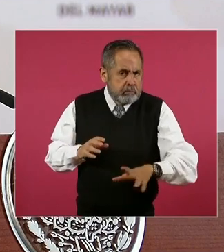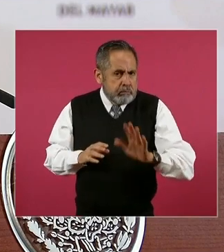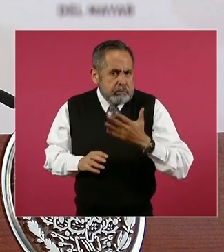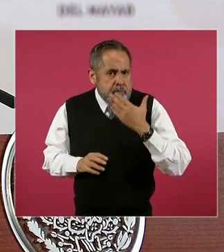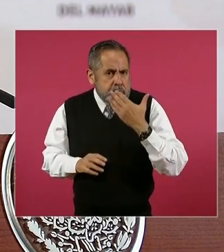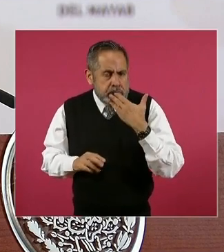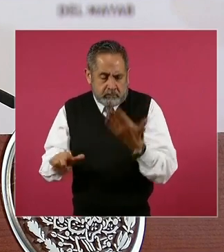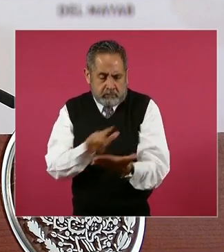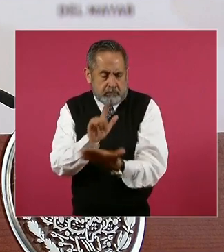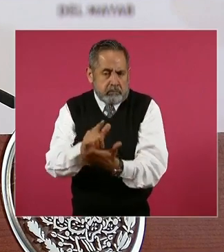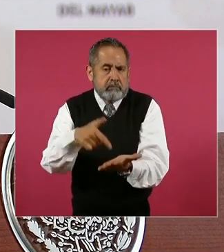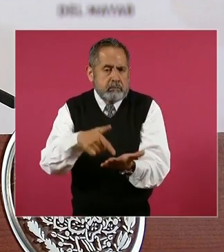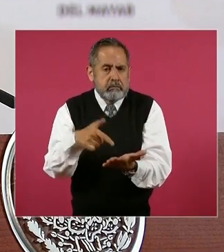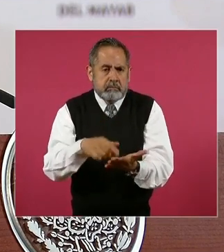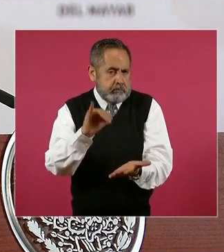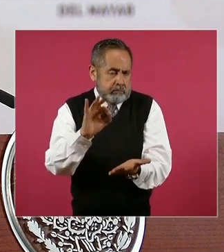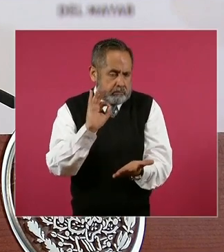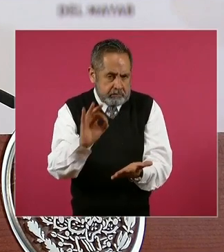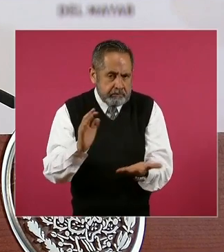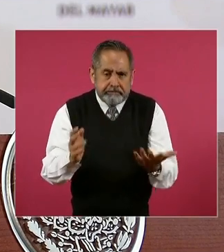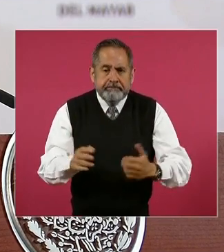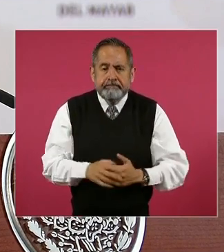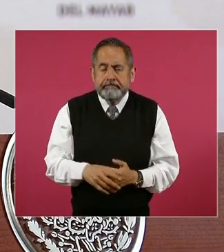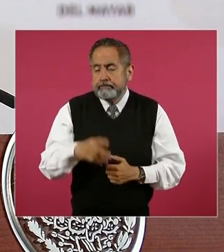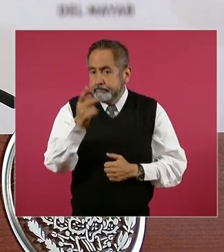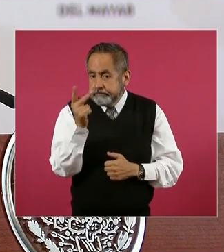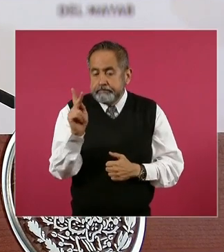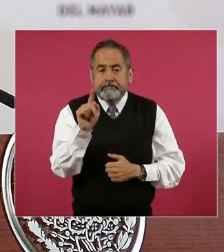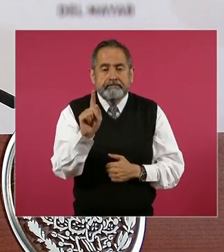donaciones sin embargo